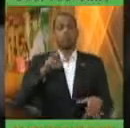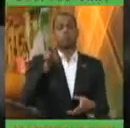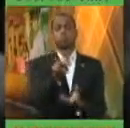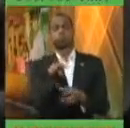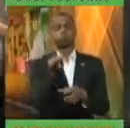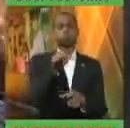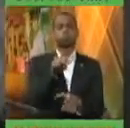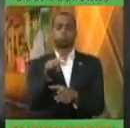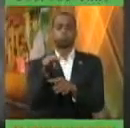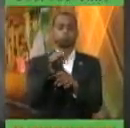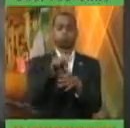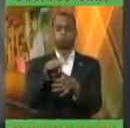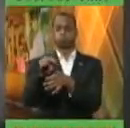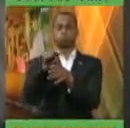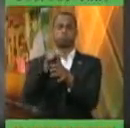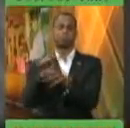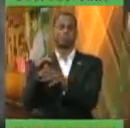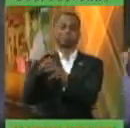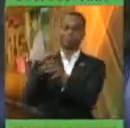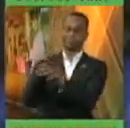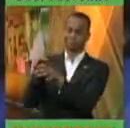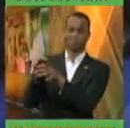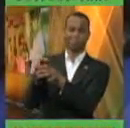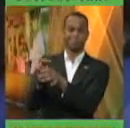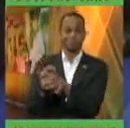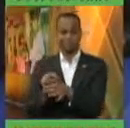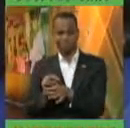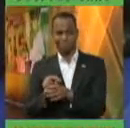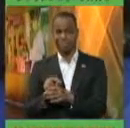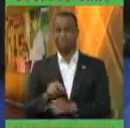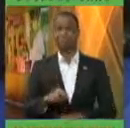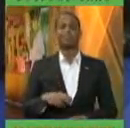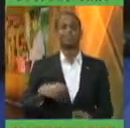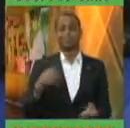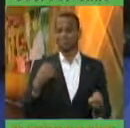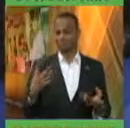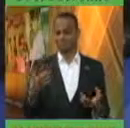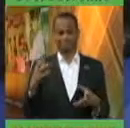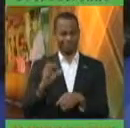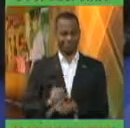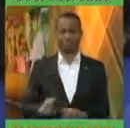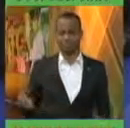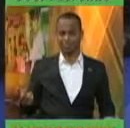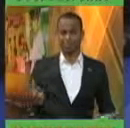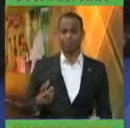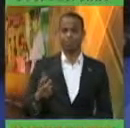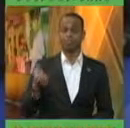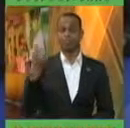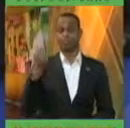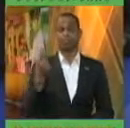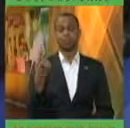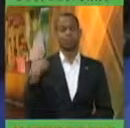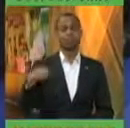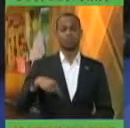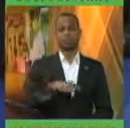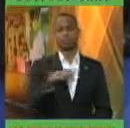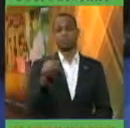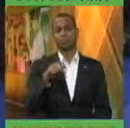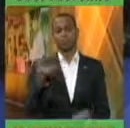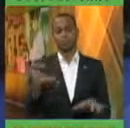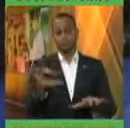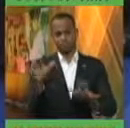la gente entonces flotaba nosotros nos montamos nos montábamos los turnos el 12 en las playas populares tenemos que trabajar en